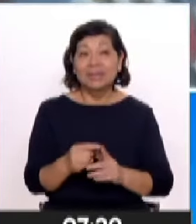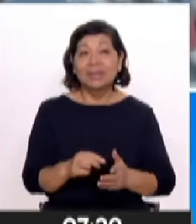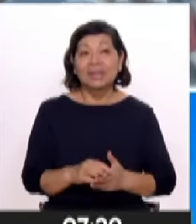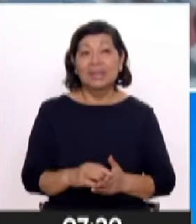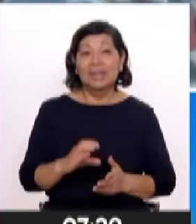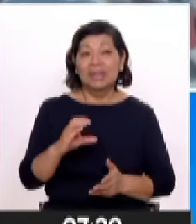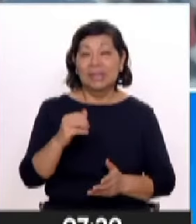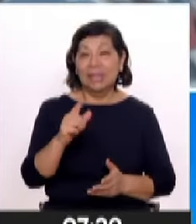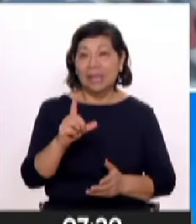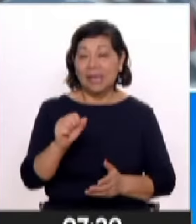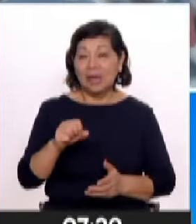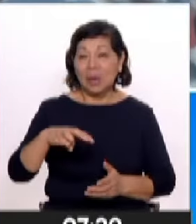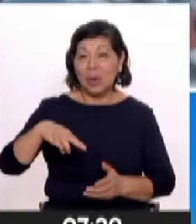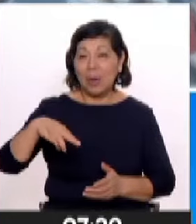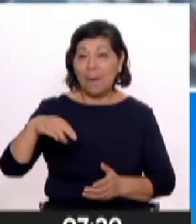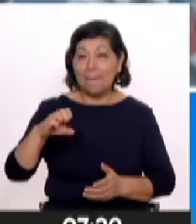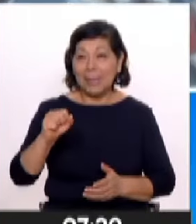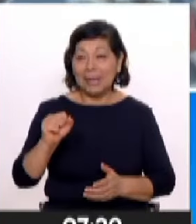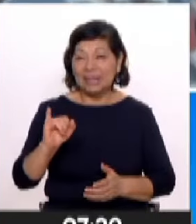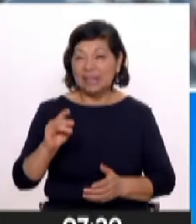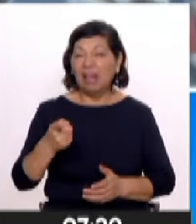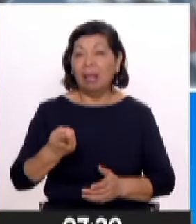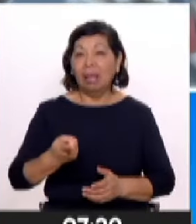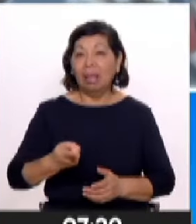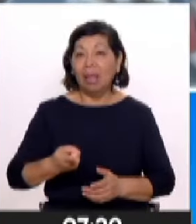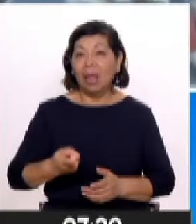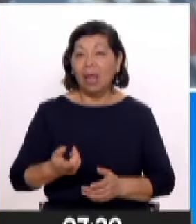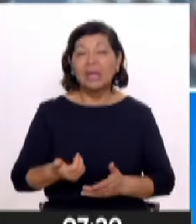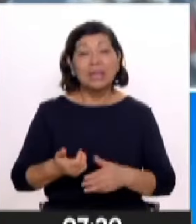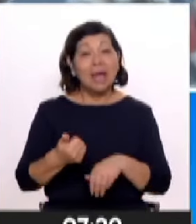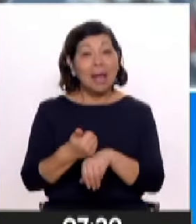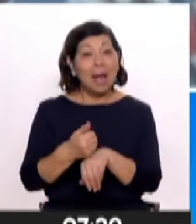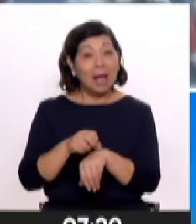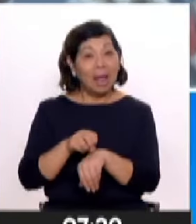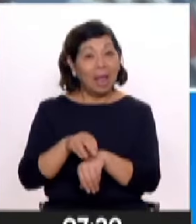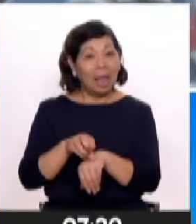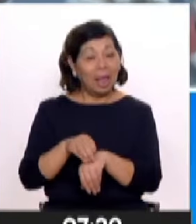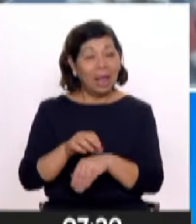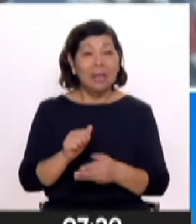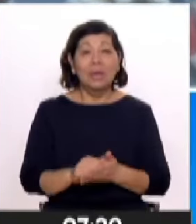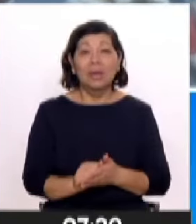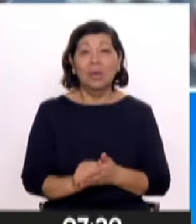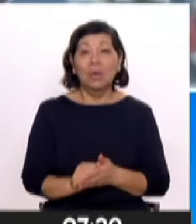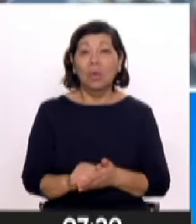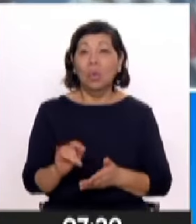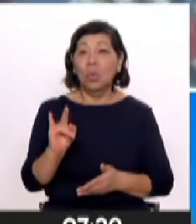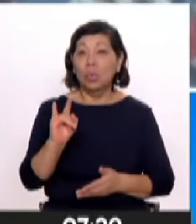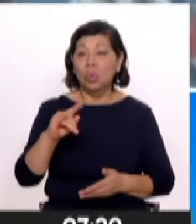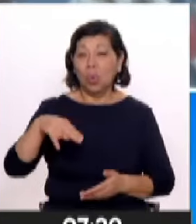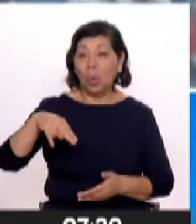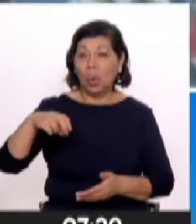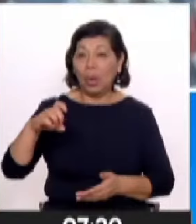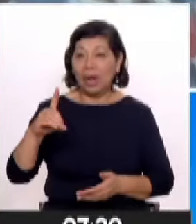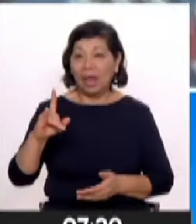Mesía. Él es el jefe de la Oficina de Asesoría Jurídica de la SUNEDO. Muy buenos